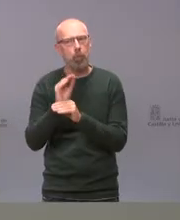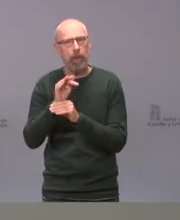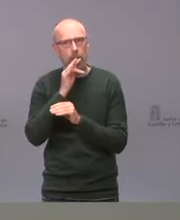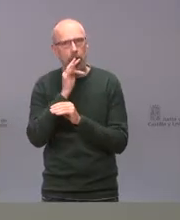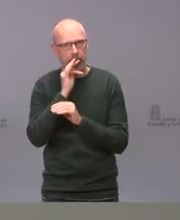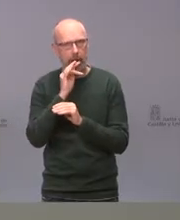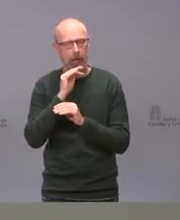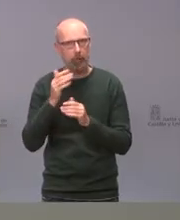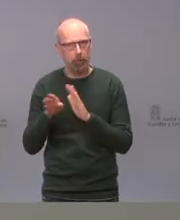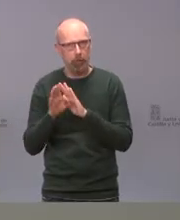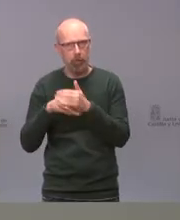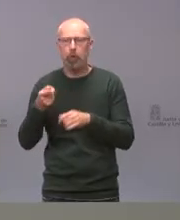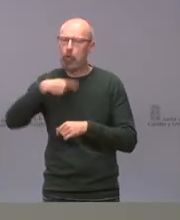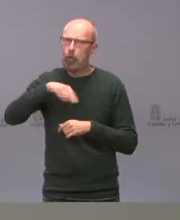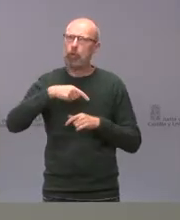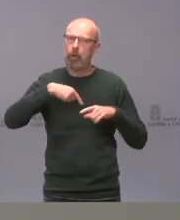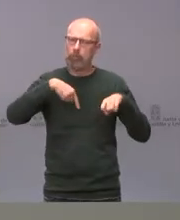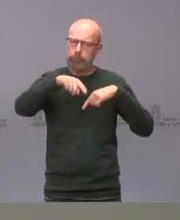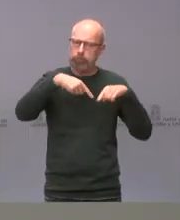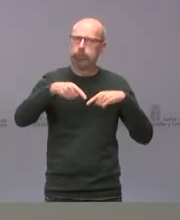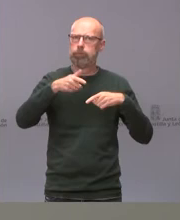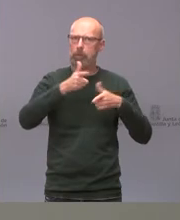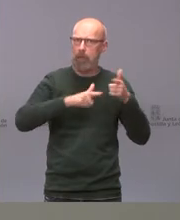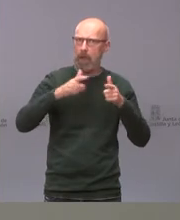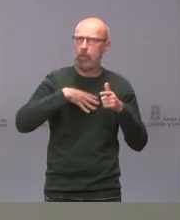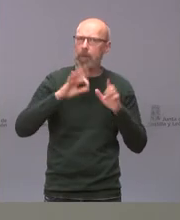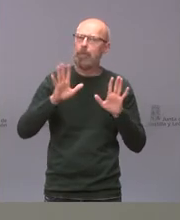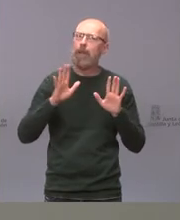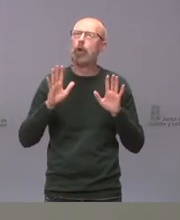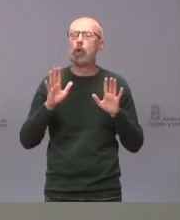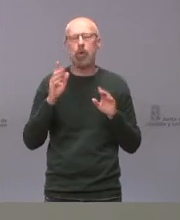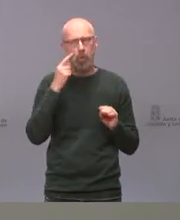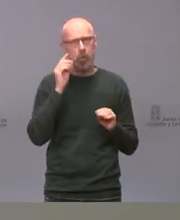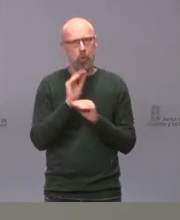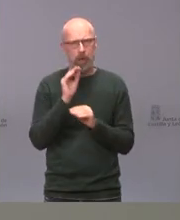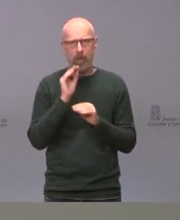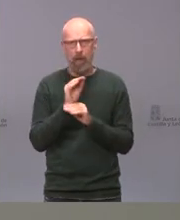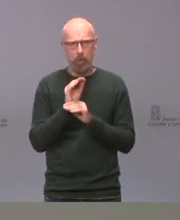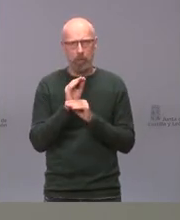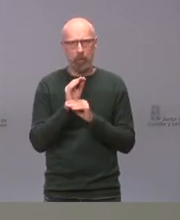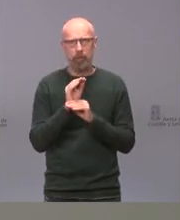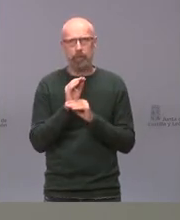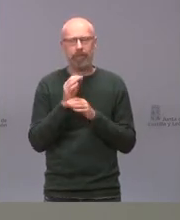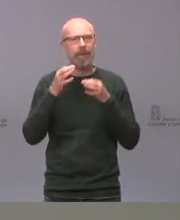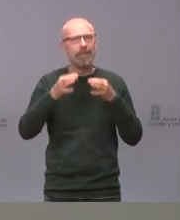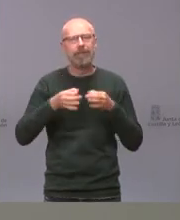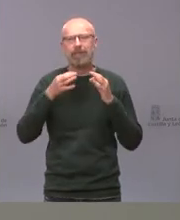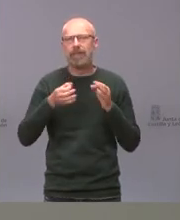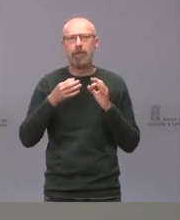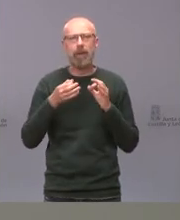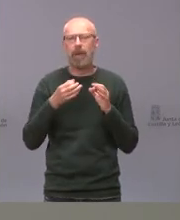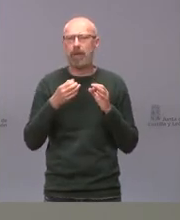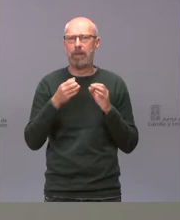Nos podemos mover, podemos hacer una serie de cosas, pero seamos precavidos y no dejemos nunca de utilizar las medidas